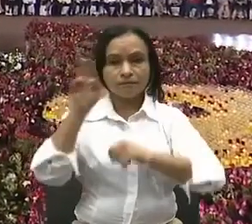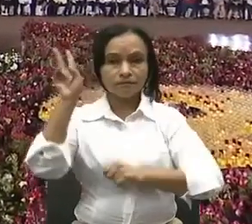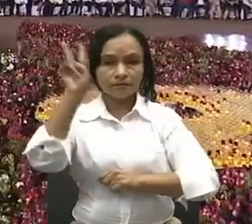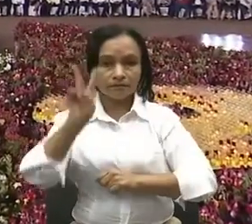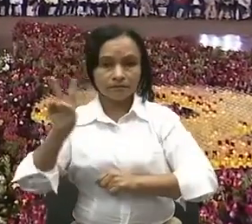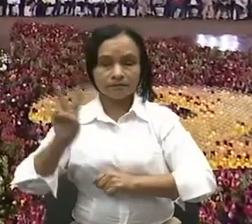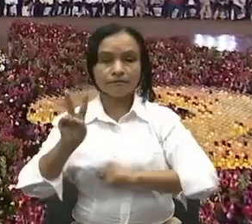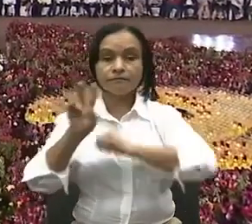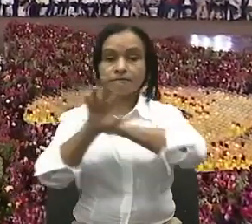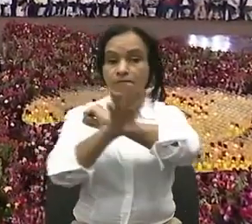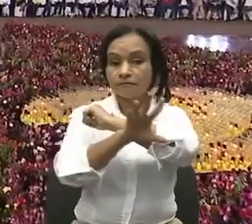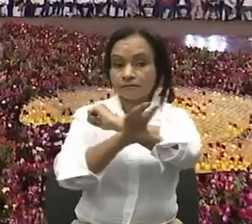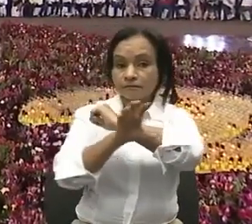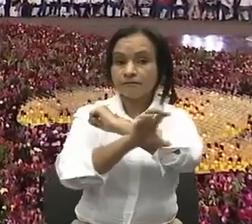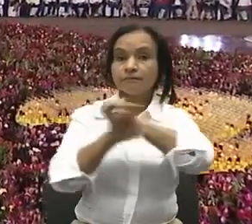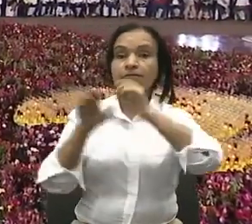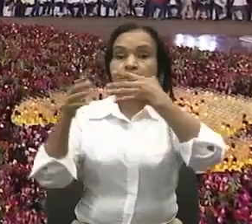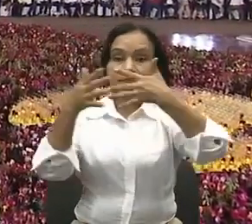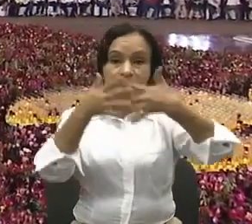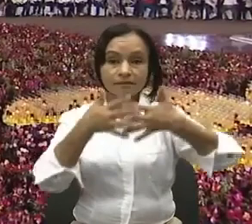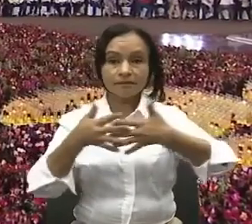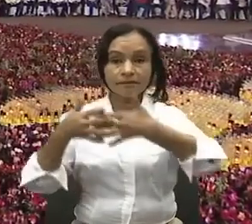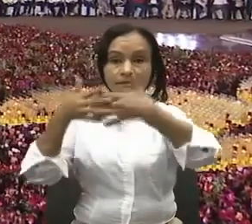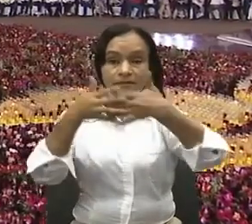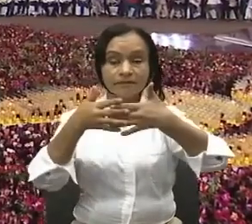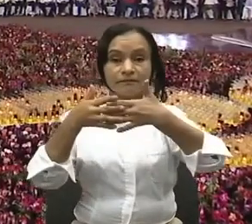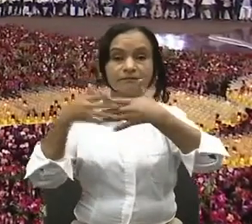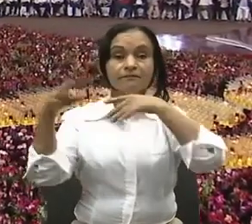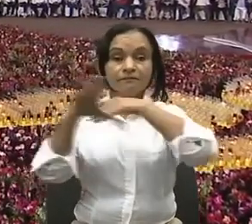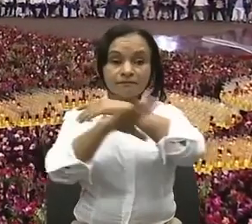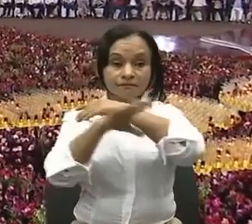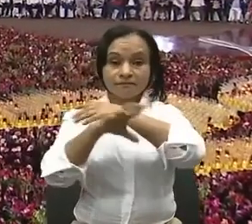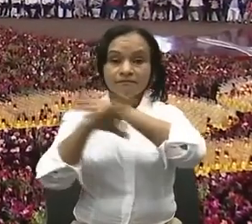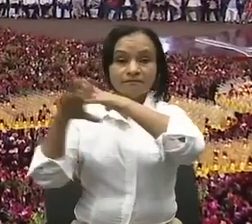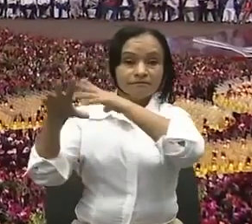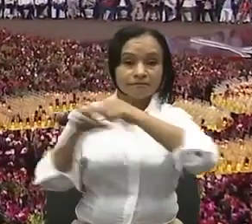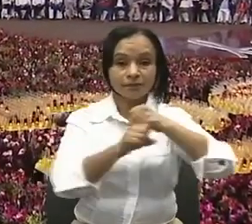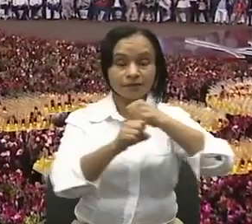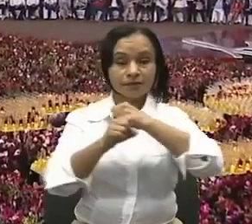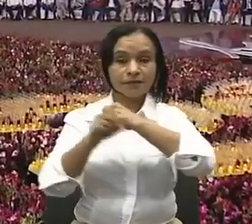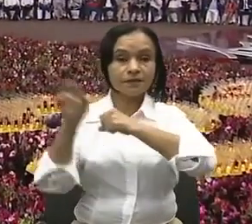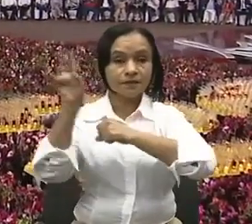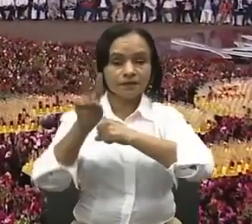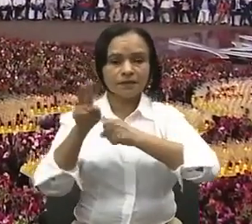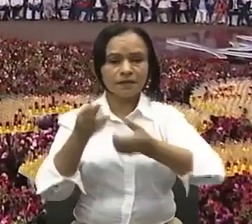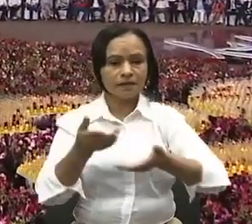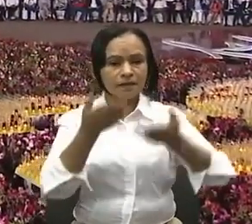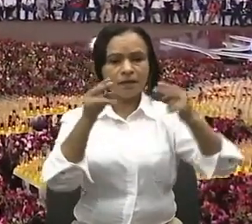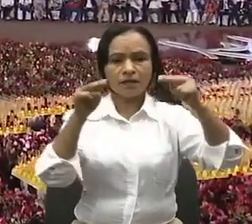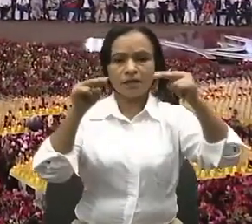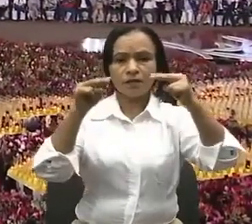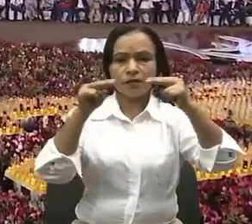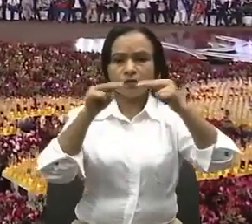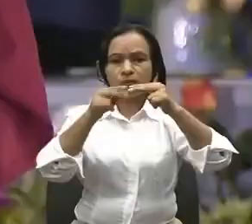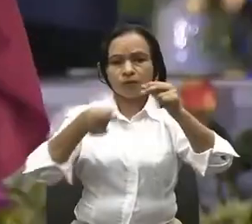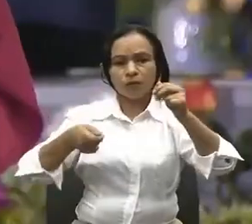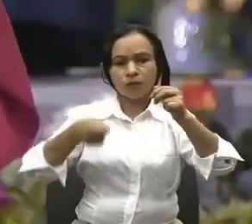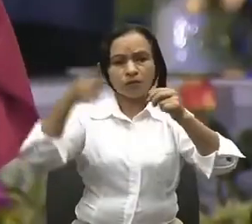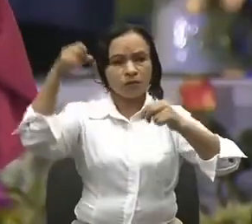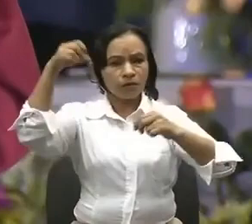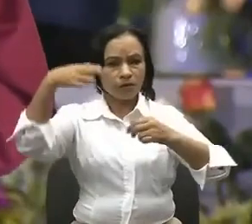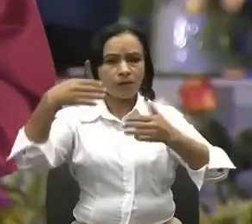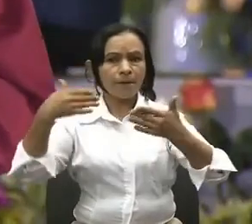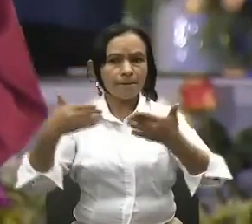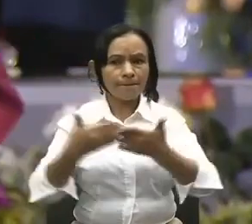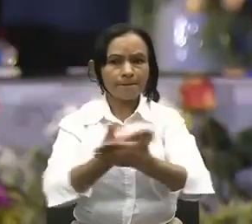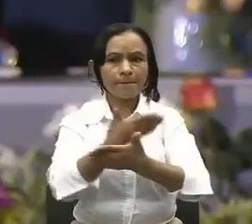se las están robando en estos momentos allá en los Estados Unidos, dándole energía para que en los tiempos